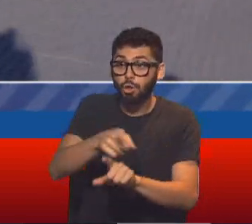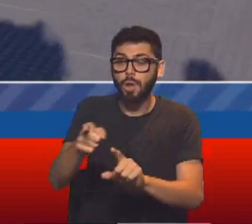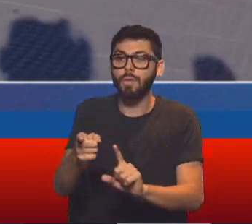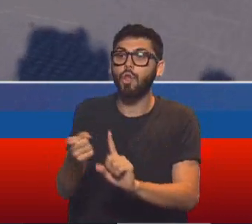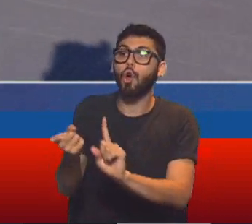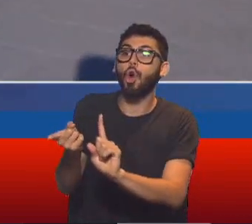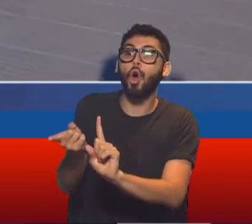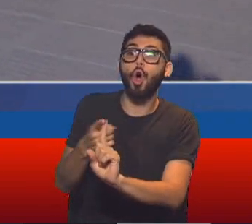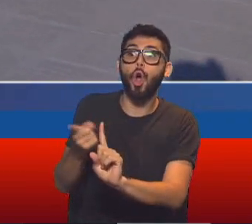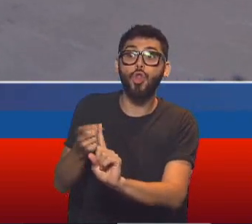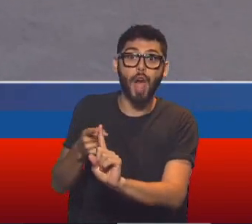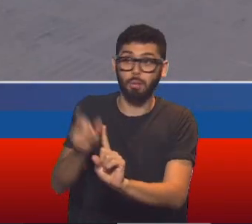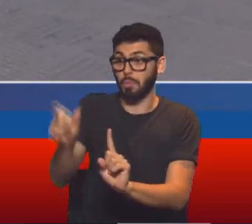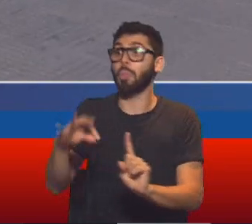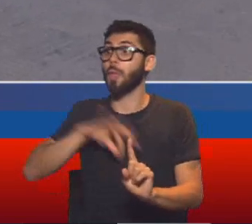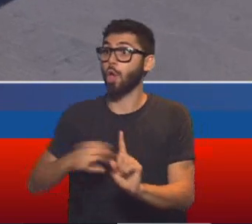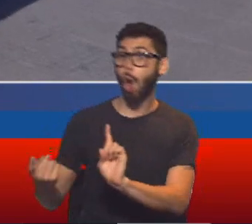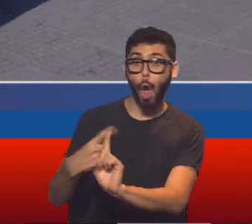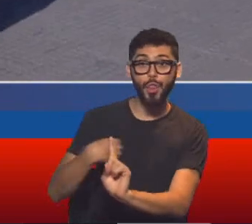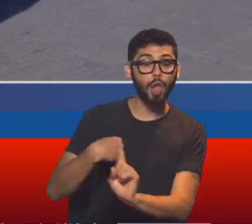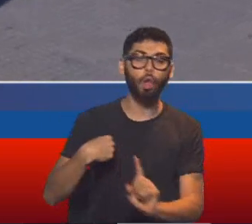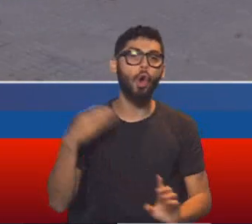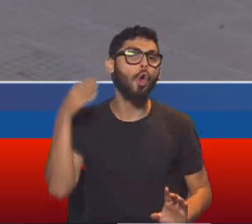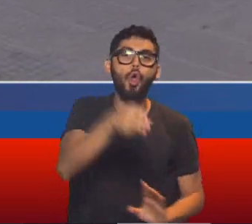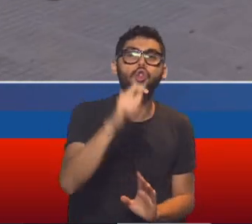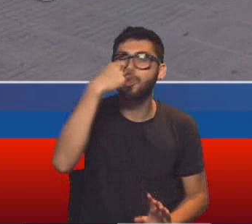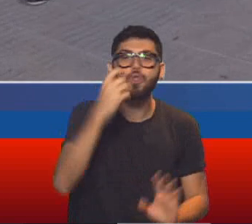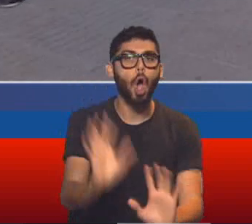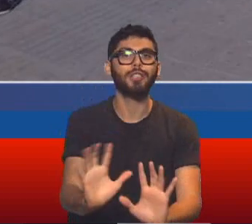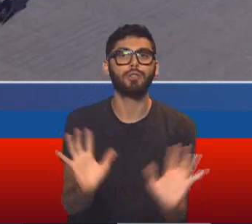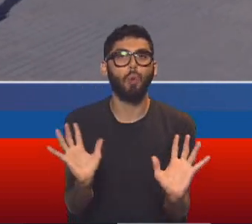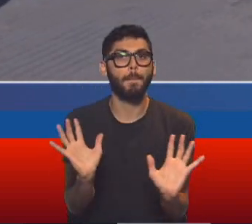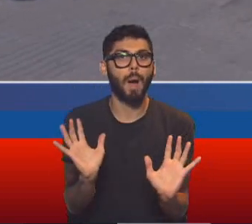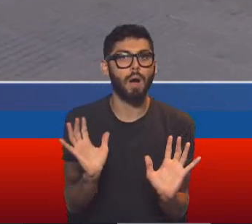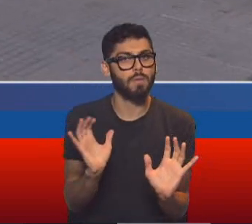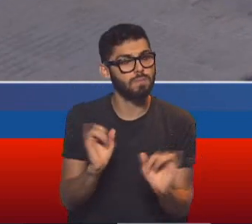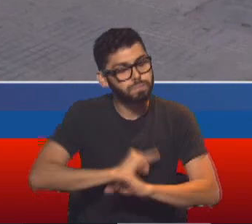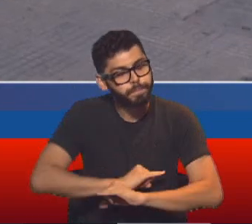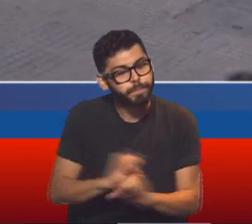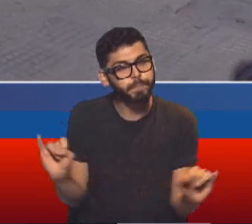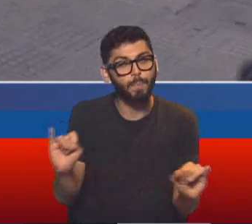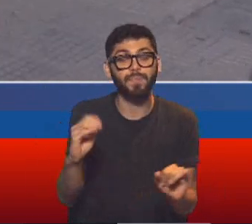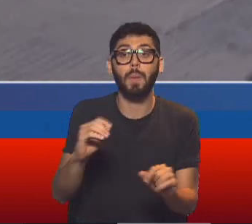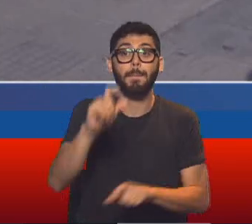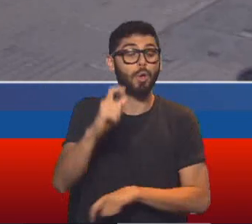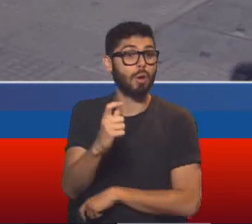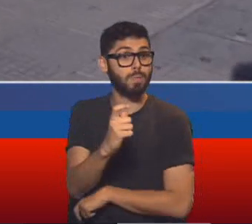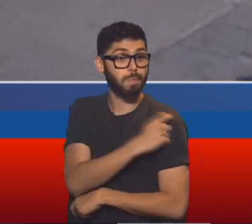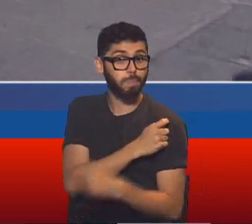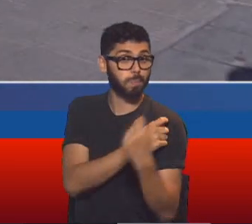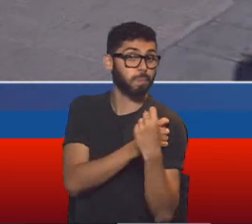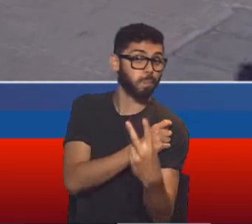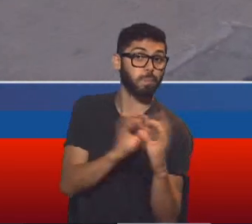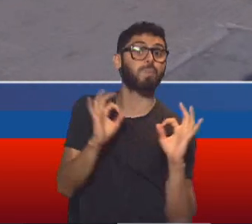no vengan a hisoparse. Aquellas personas que tienen el ciclo de vacunas completas, que